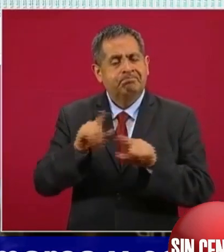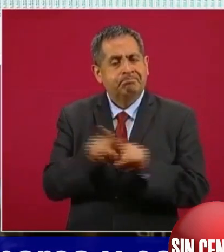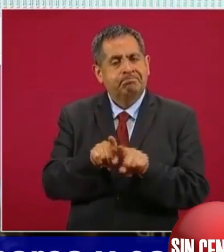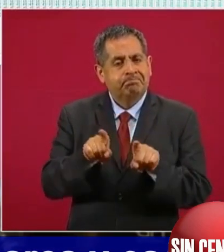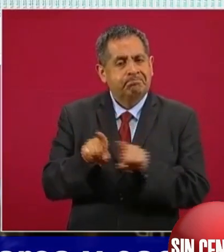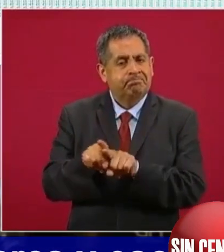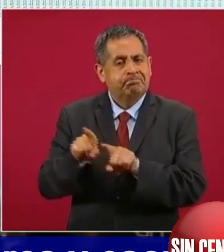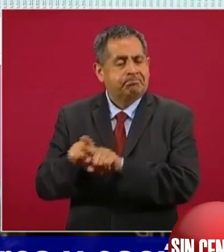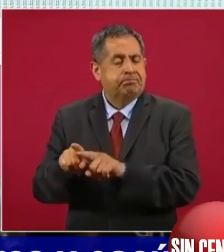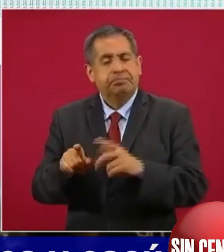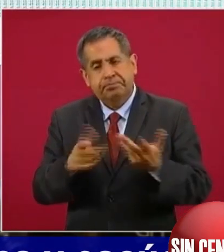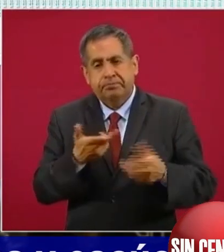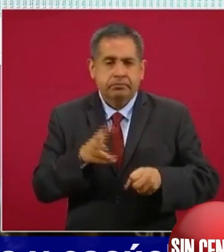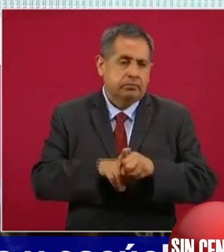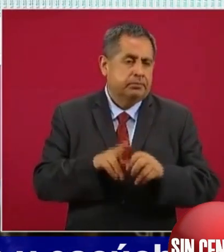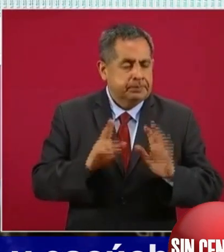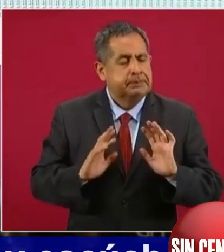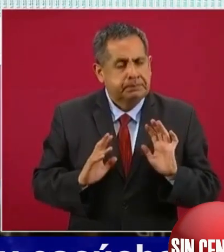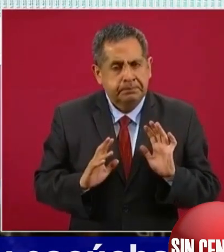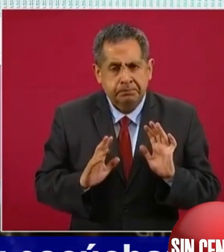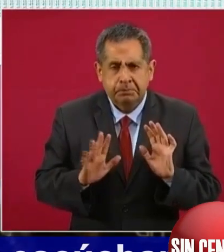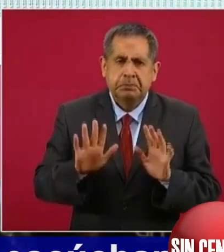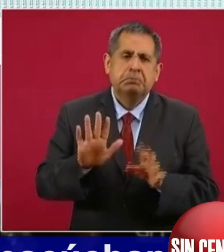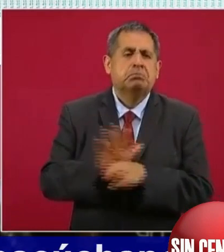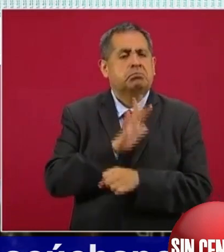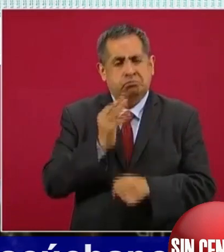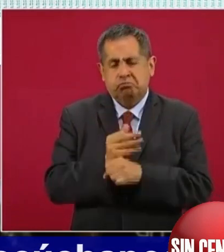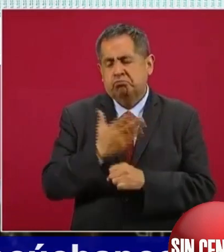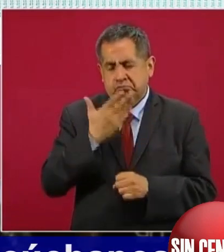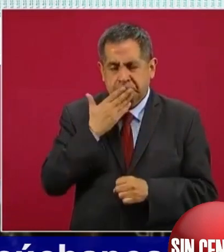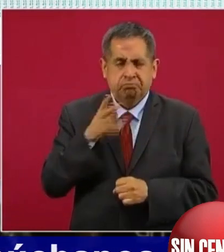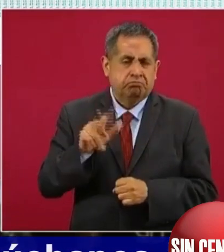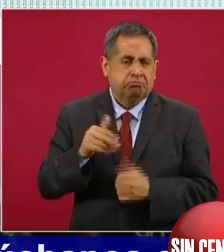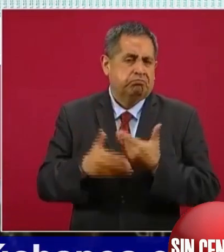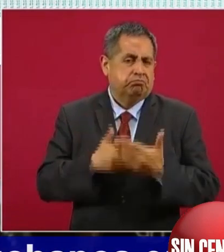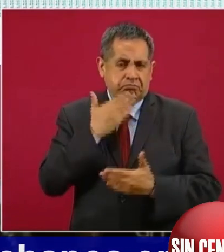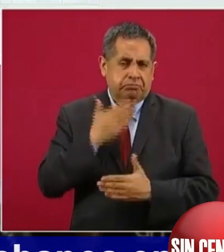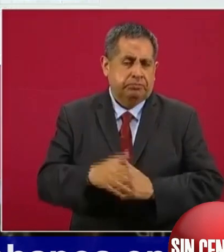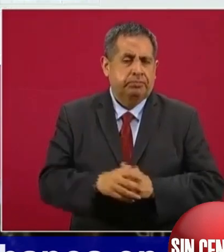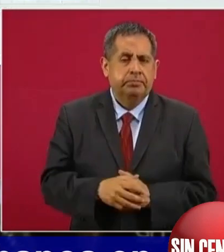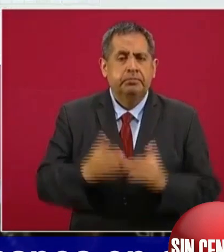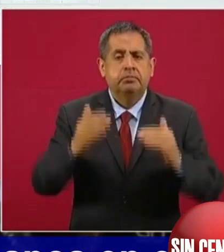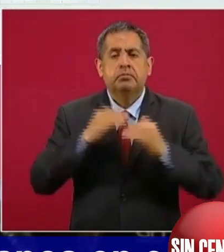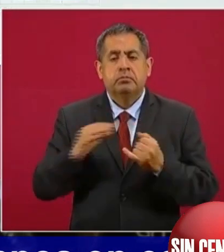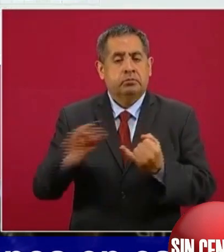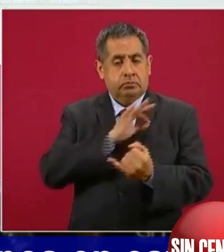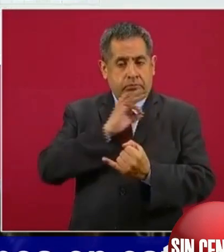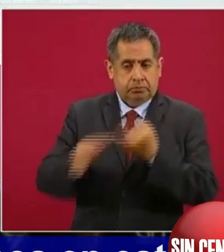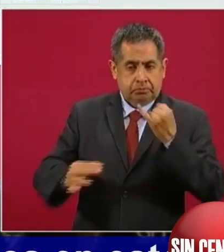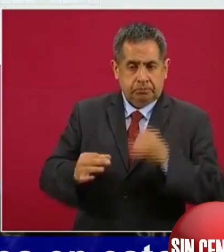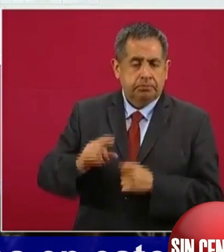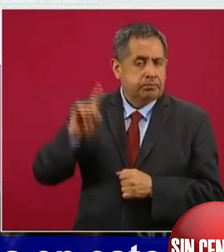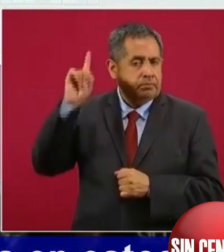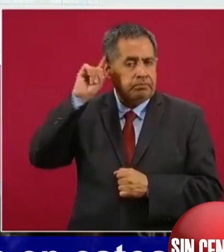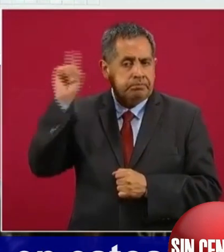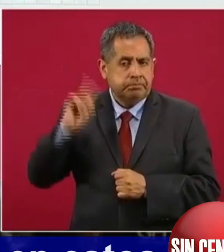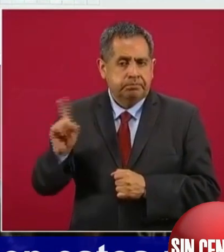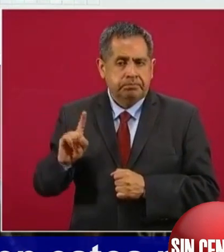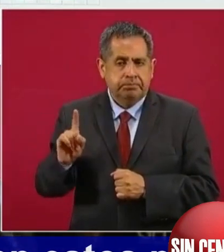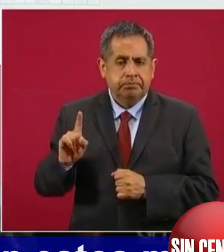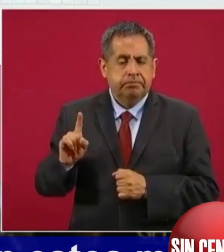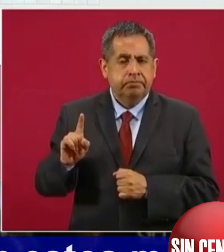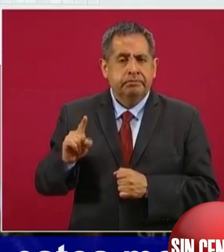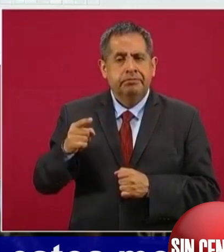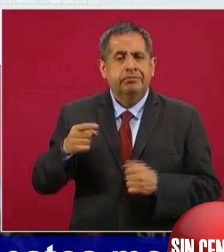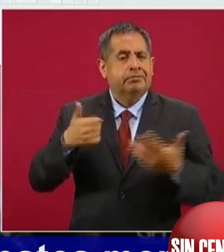las hospitalizaciones, pero en general tiene muy buena disponibilidad de camas. La siguiente y última, Zacatecas, que sería el sexto